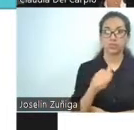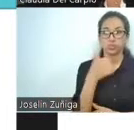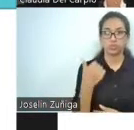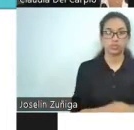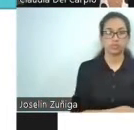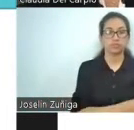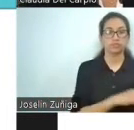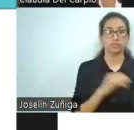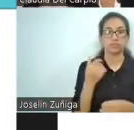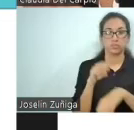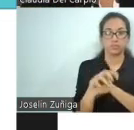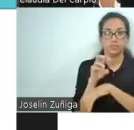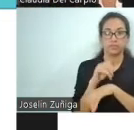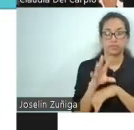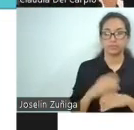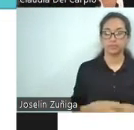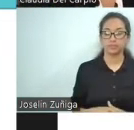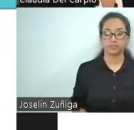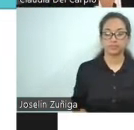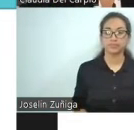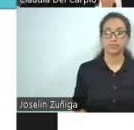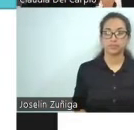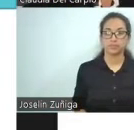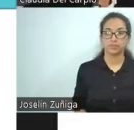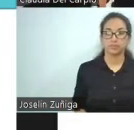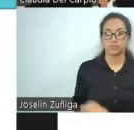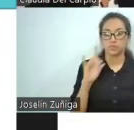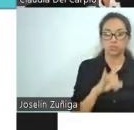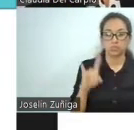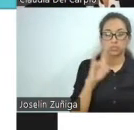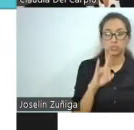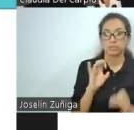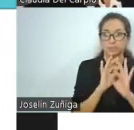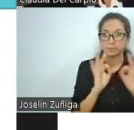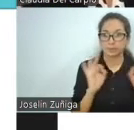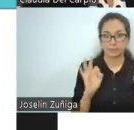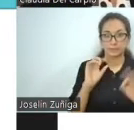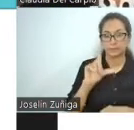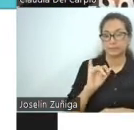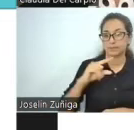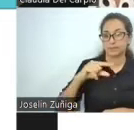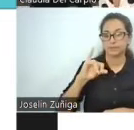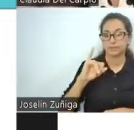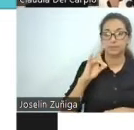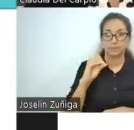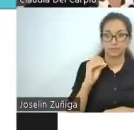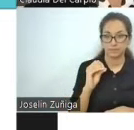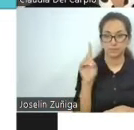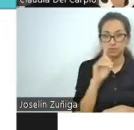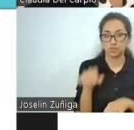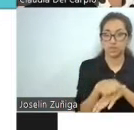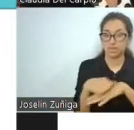Otras recomendaciones u otra guía, algunos puntos adicionales. Usa un limpiador líquido, no un jabón